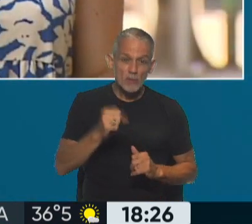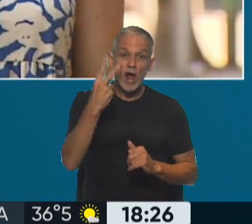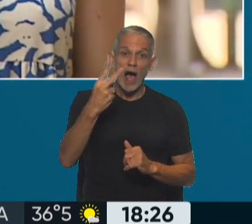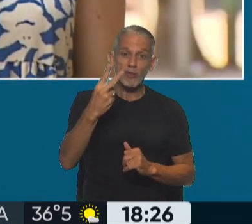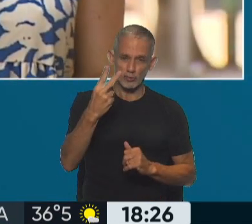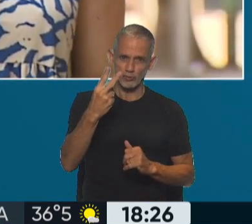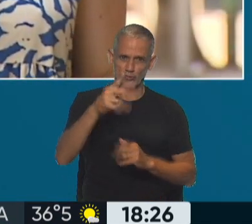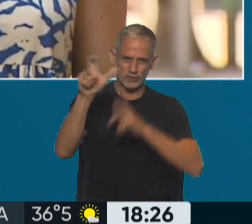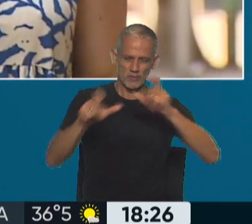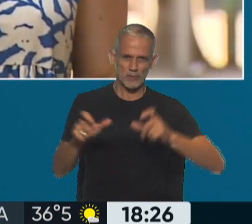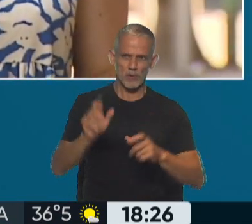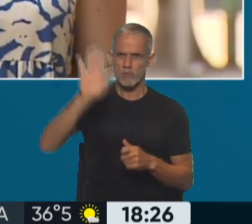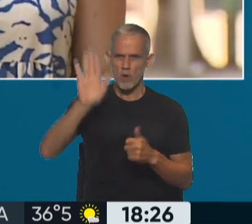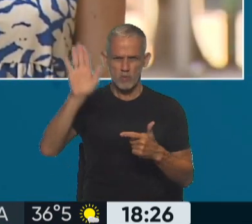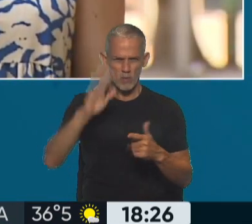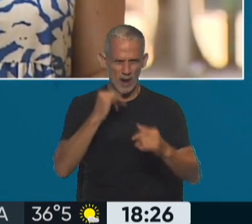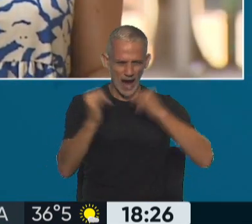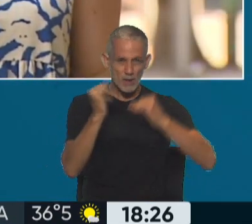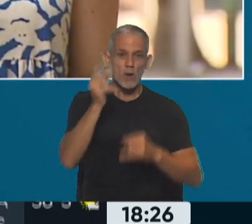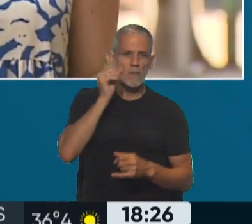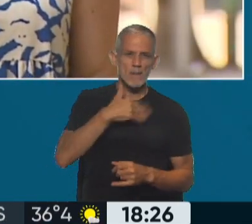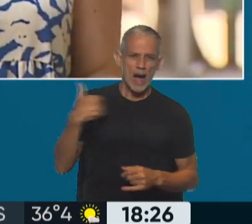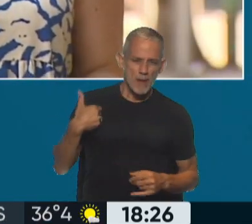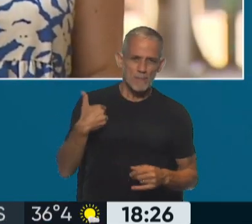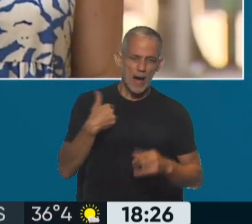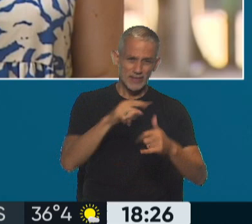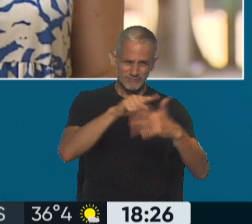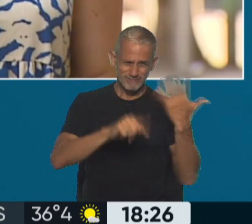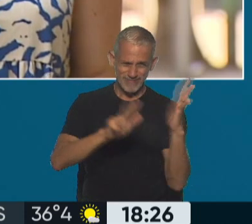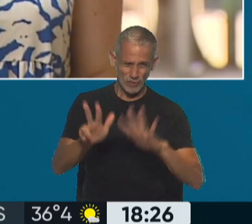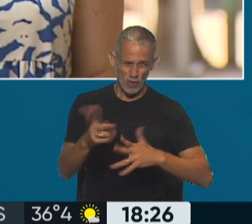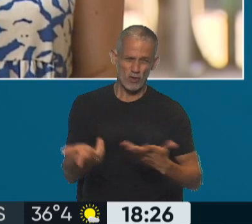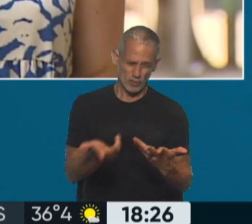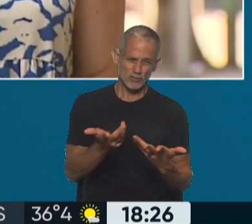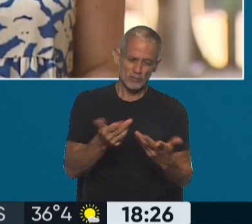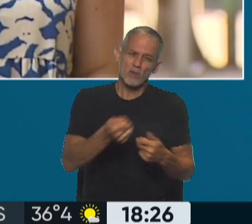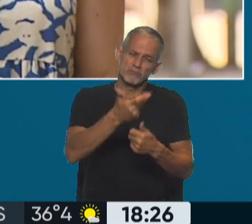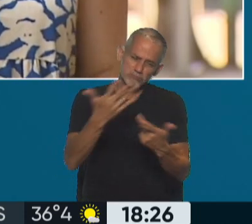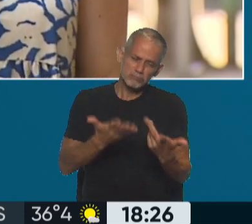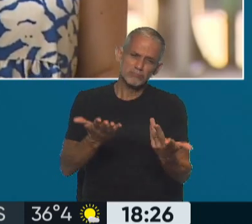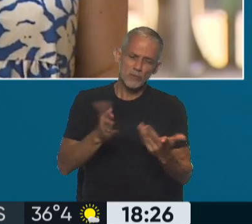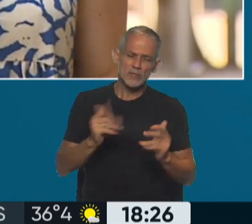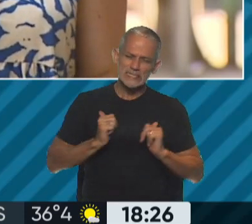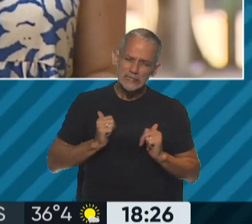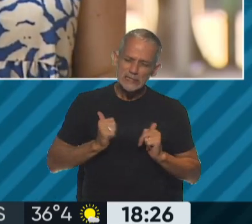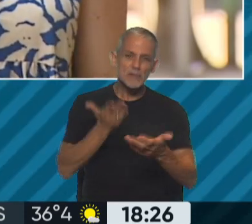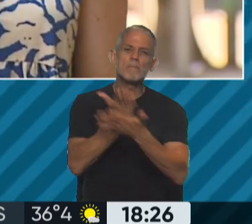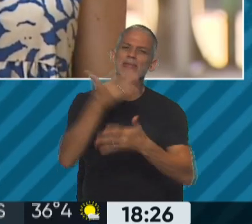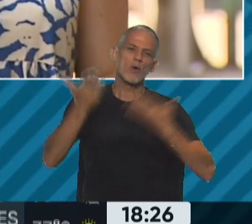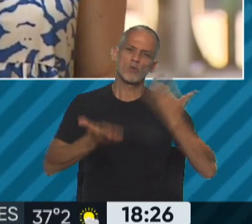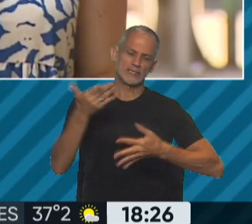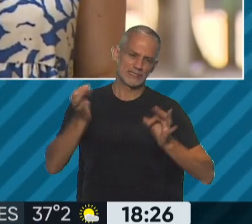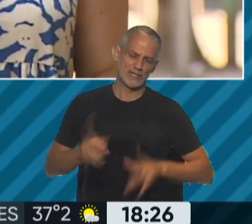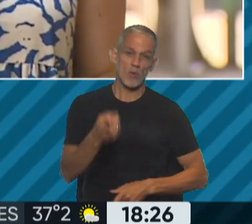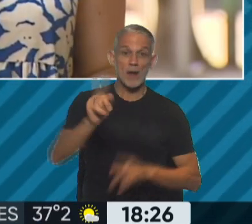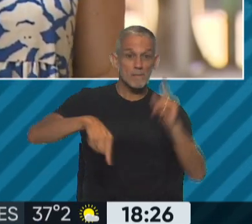de los atacantes, escuchando también a los padres de muchos de los imputados, siguen pidiendo justicia. Y mañana